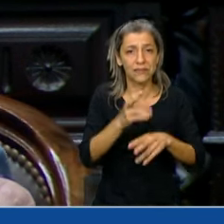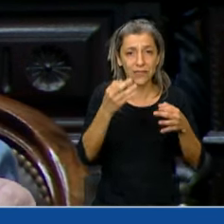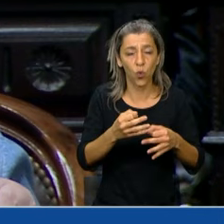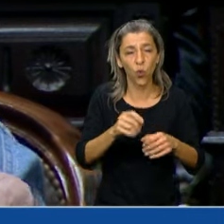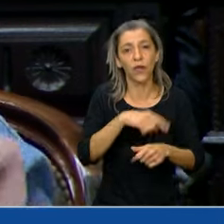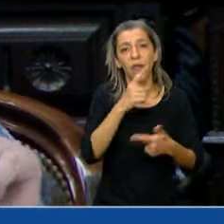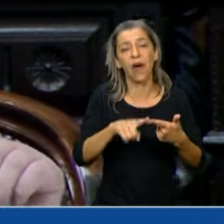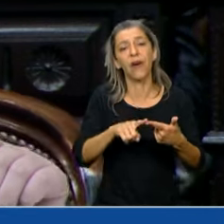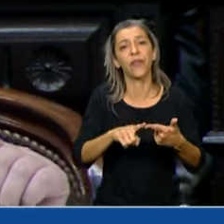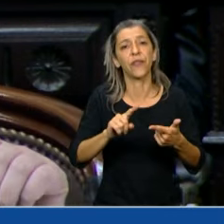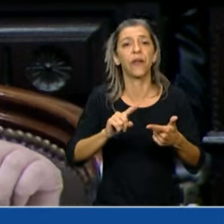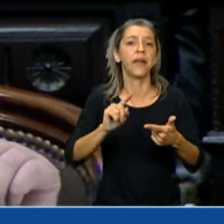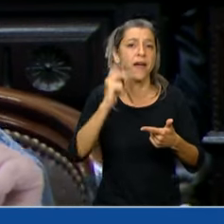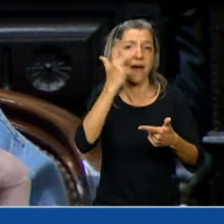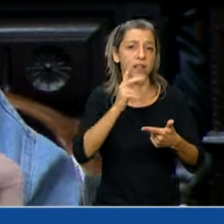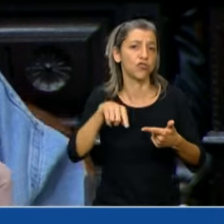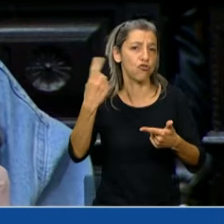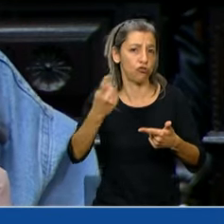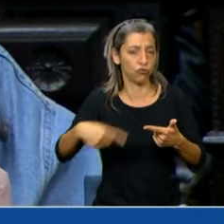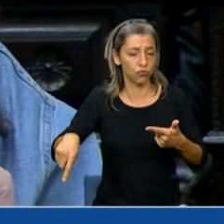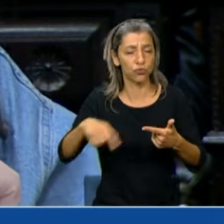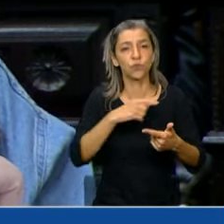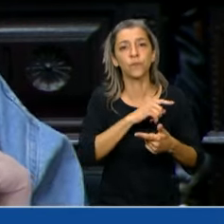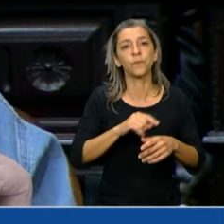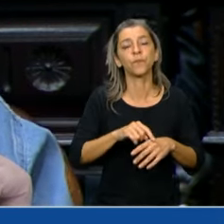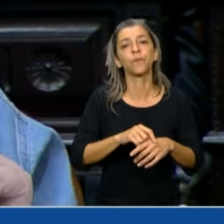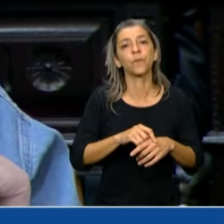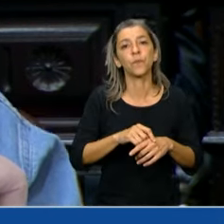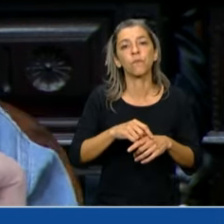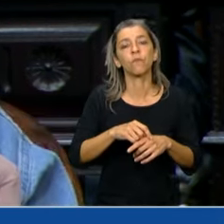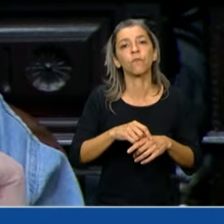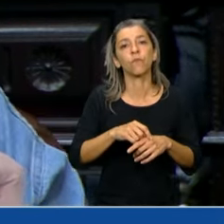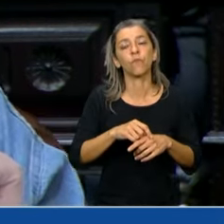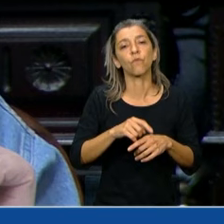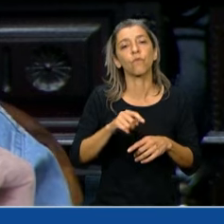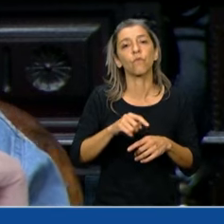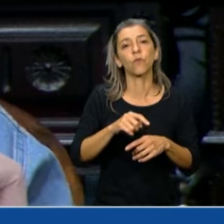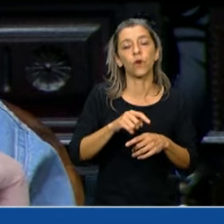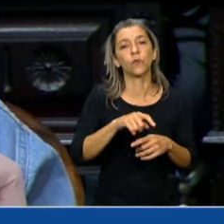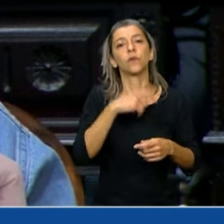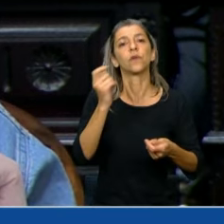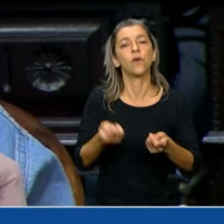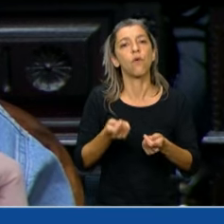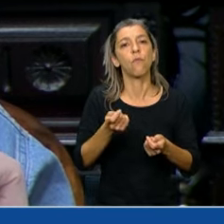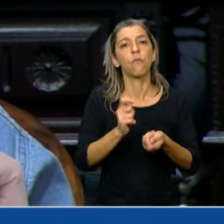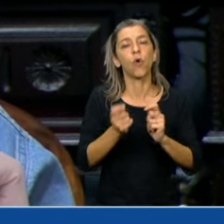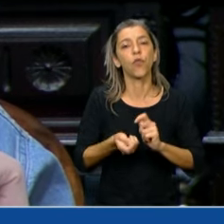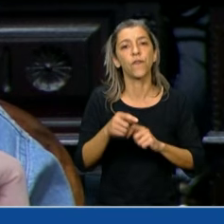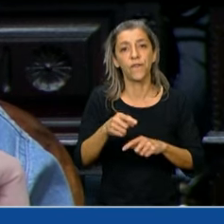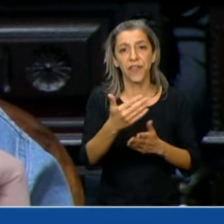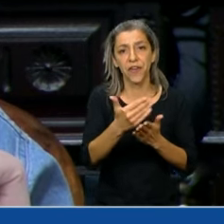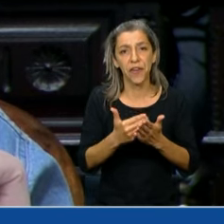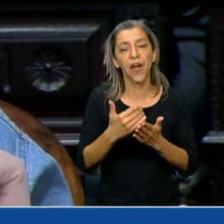calzados el artículo 10 del dictamen se modifica por la siguiente redacción establécese los parámetros